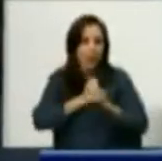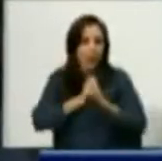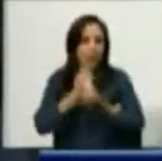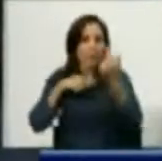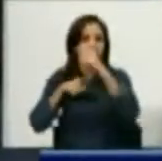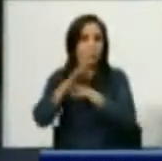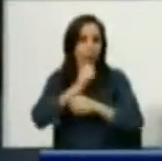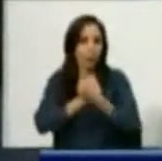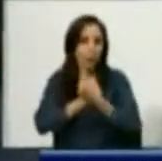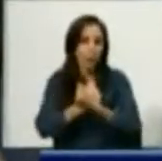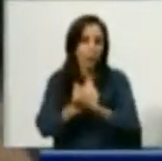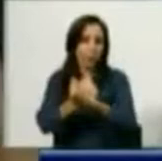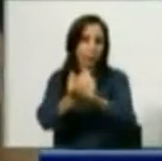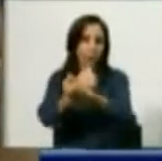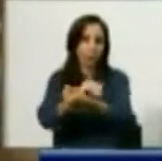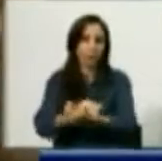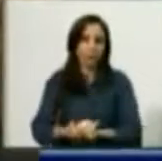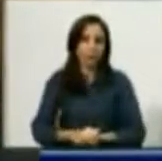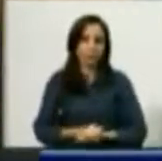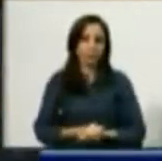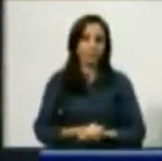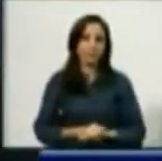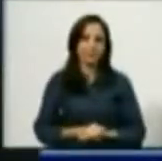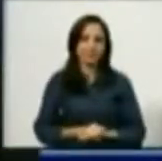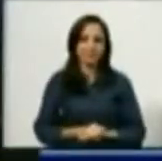tuyo es mi amor